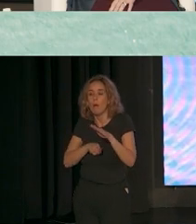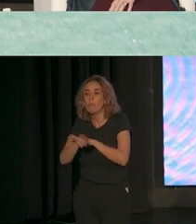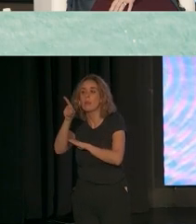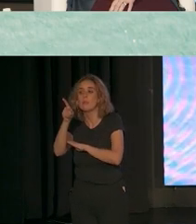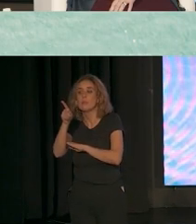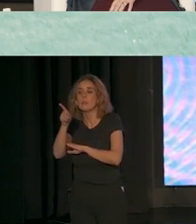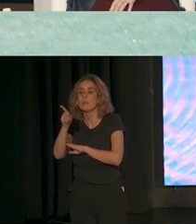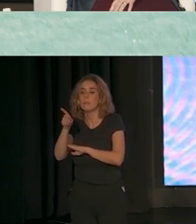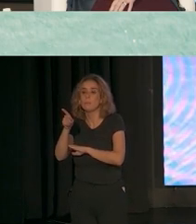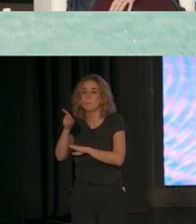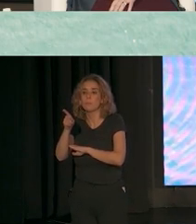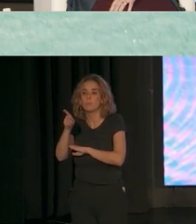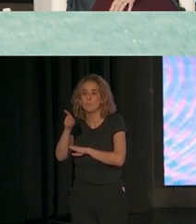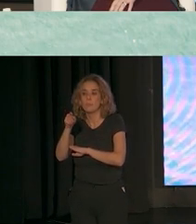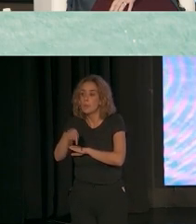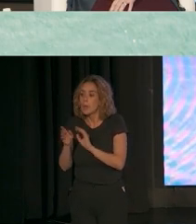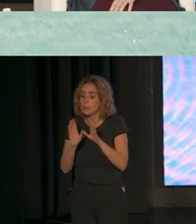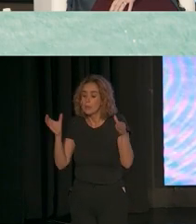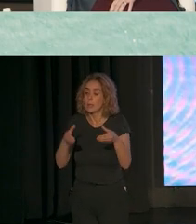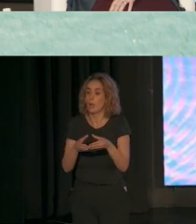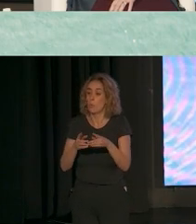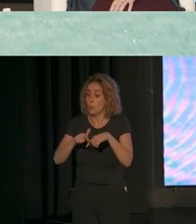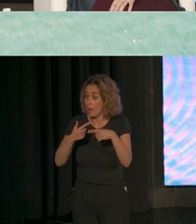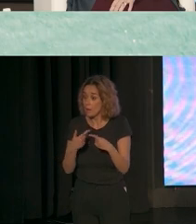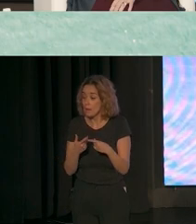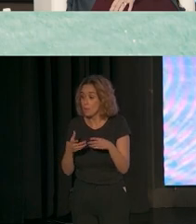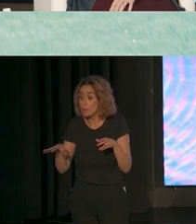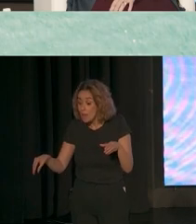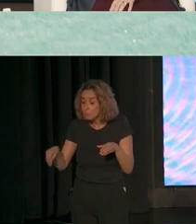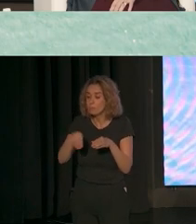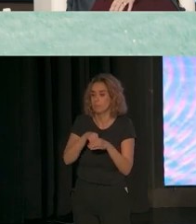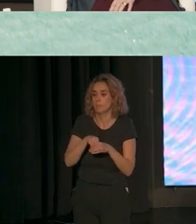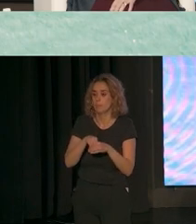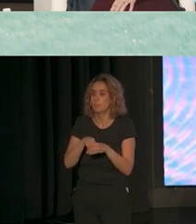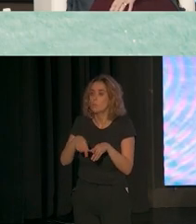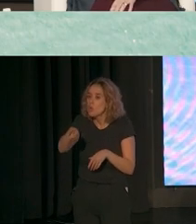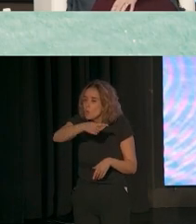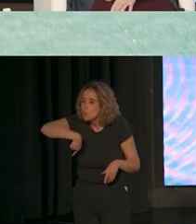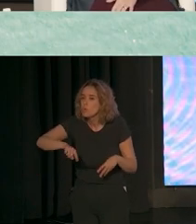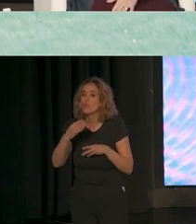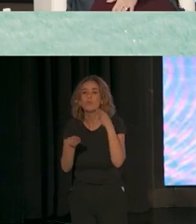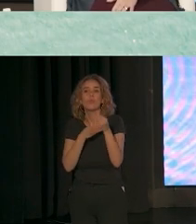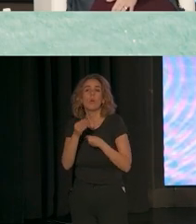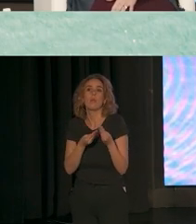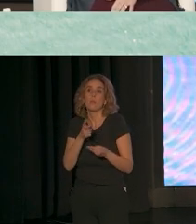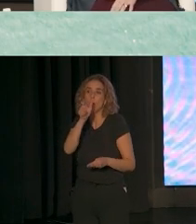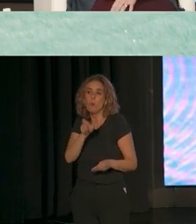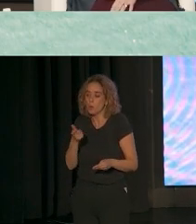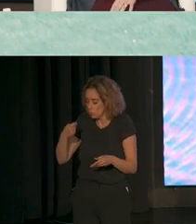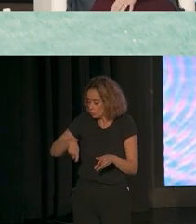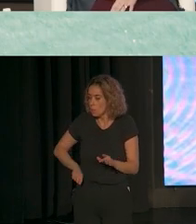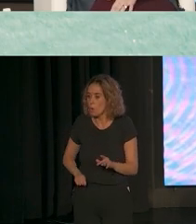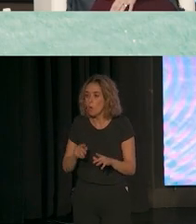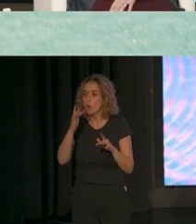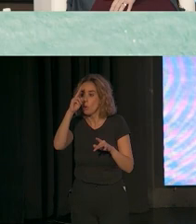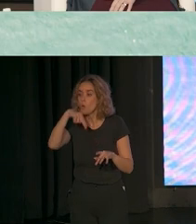a formar parte de la comunidad y de la familia. Todo lo que hacemos como profesionales en la interacción con